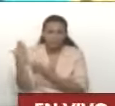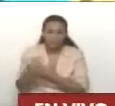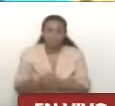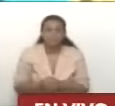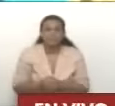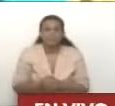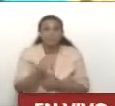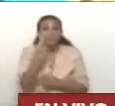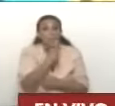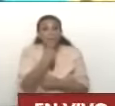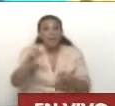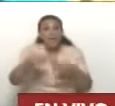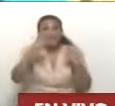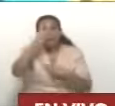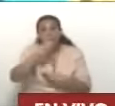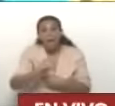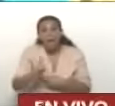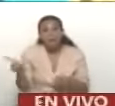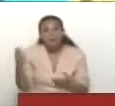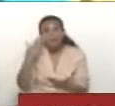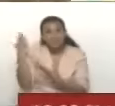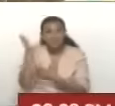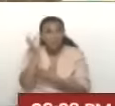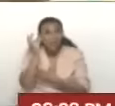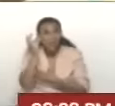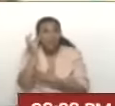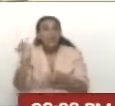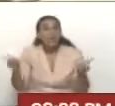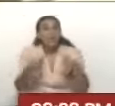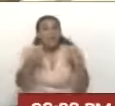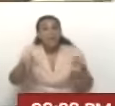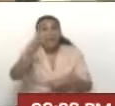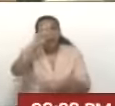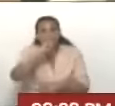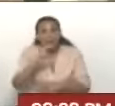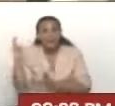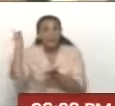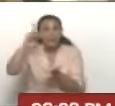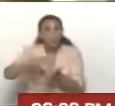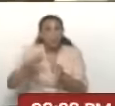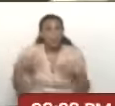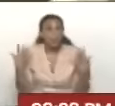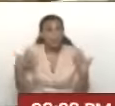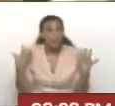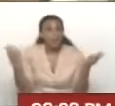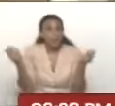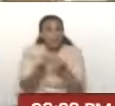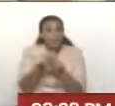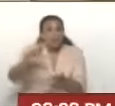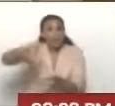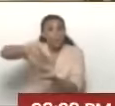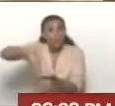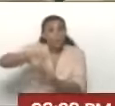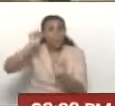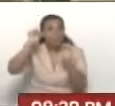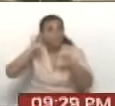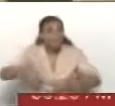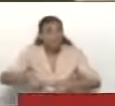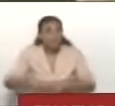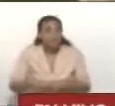Está cumpliendo años, me dice, ¿vale? Ah, Maigualida. Y te viniste a celebrar tu cumpleaños a Maturín.